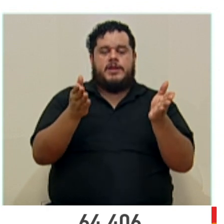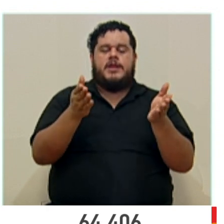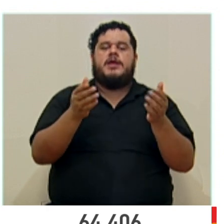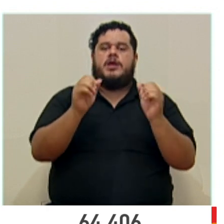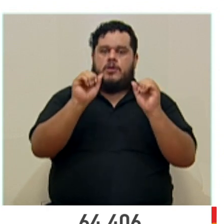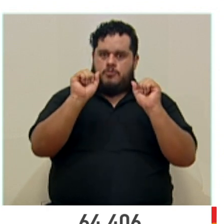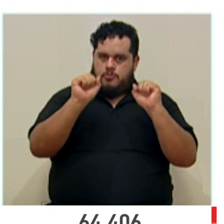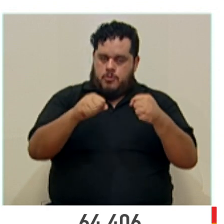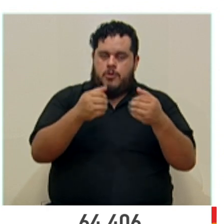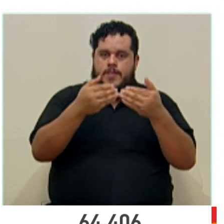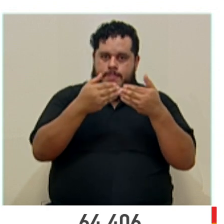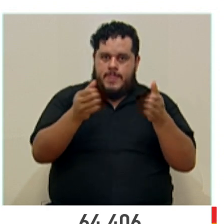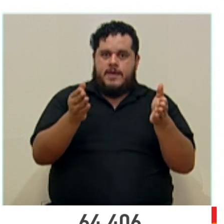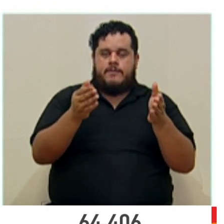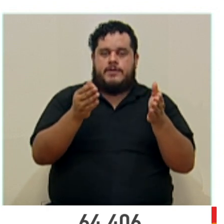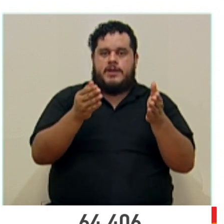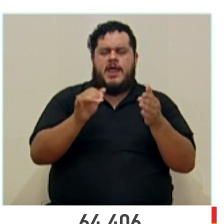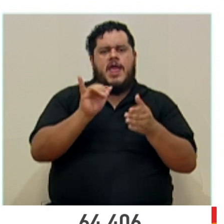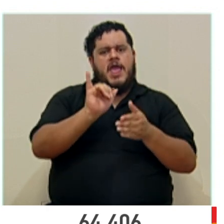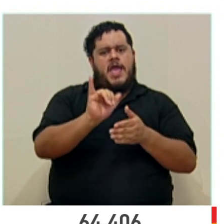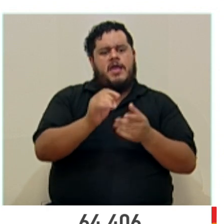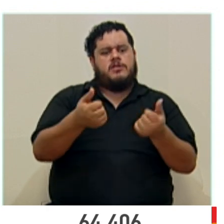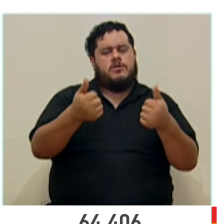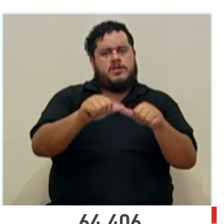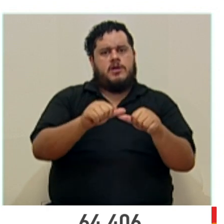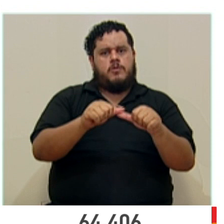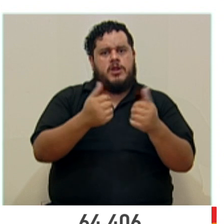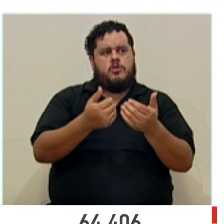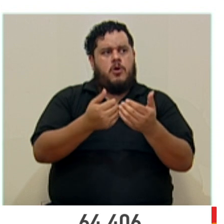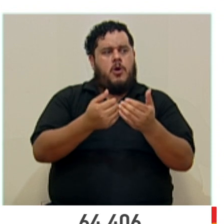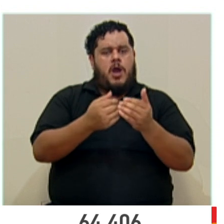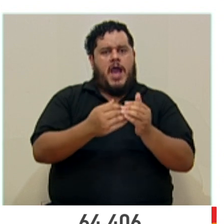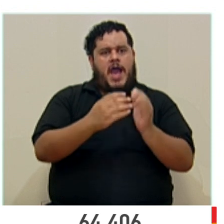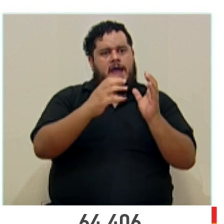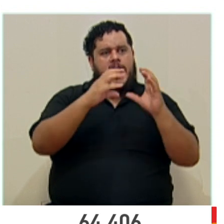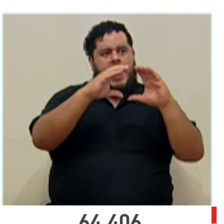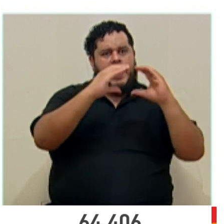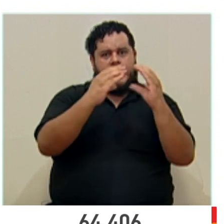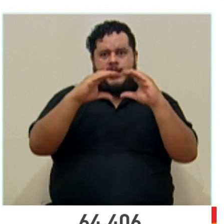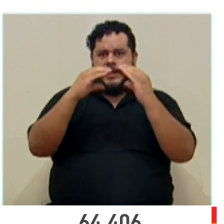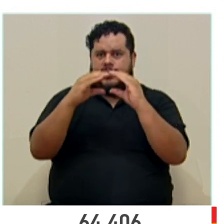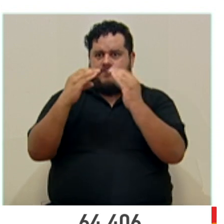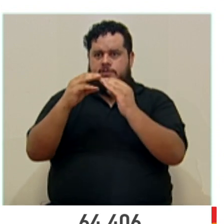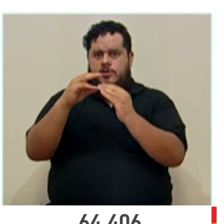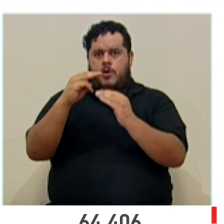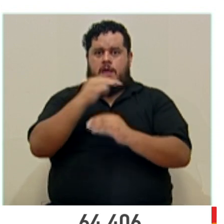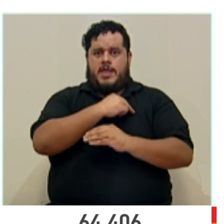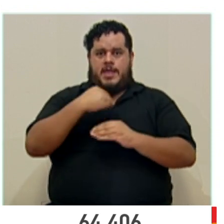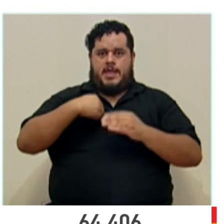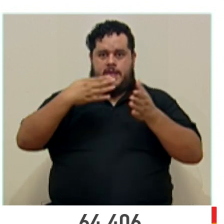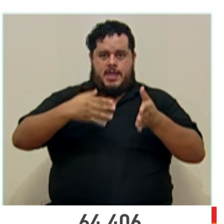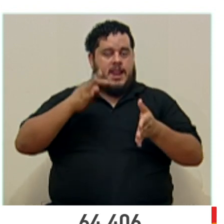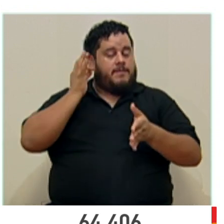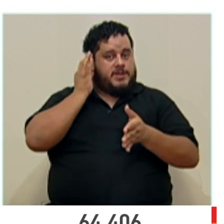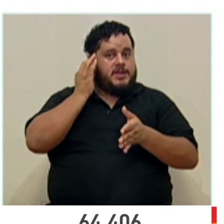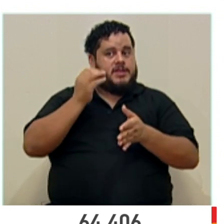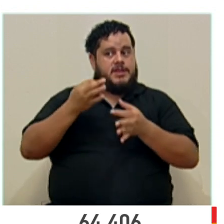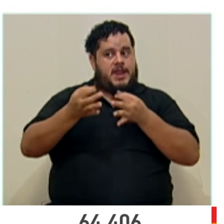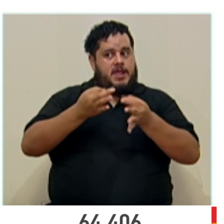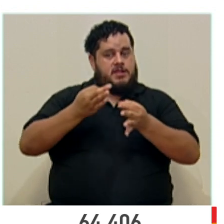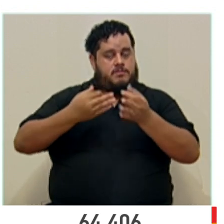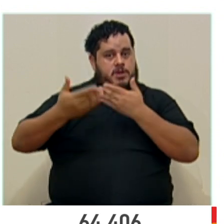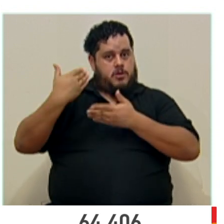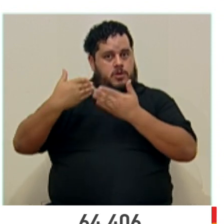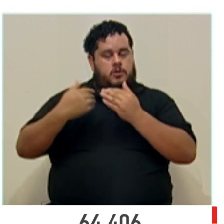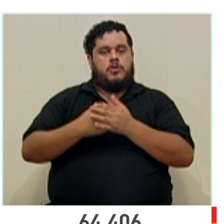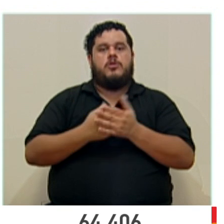ser habilitados, esto de acuerdo a la clasificación que la señora ministra también explicó anteriormente, bajo la